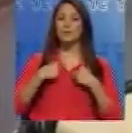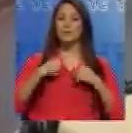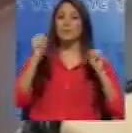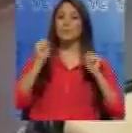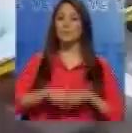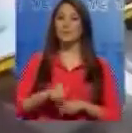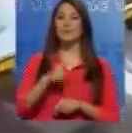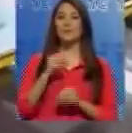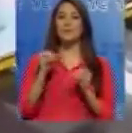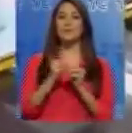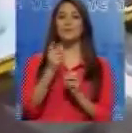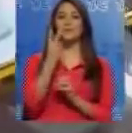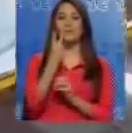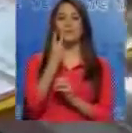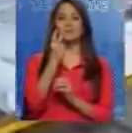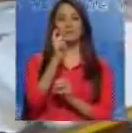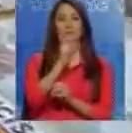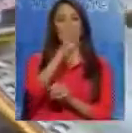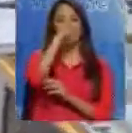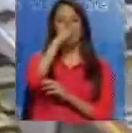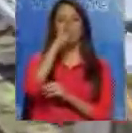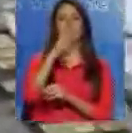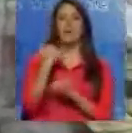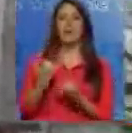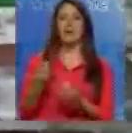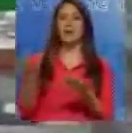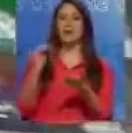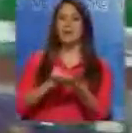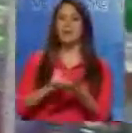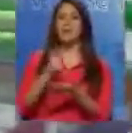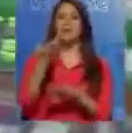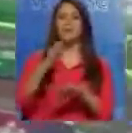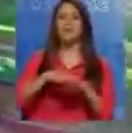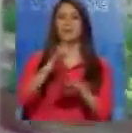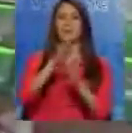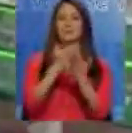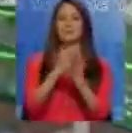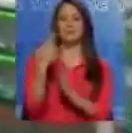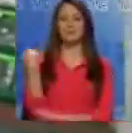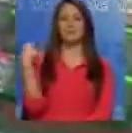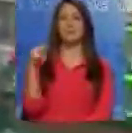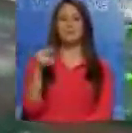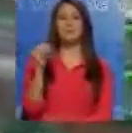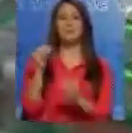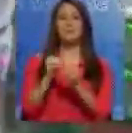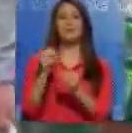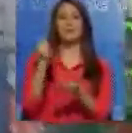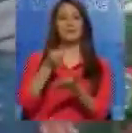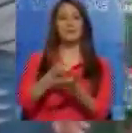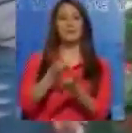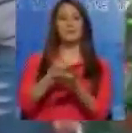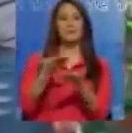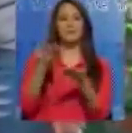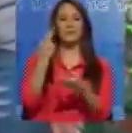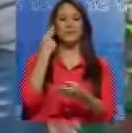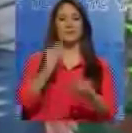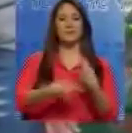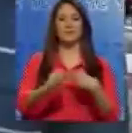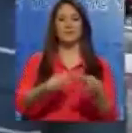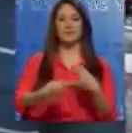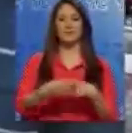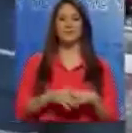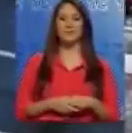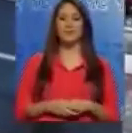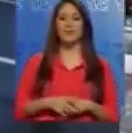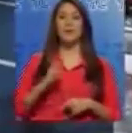posibilidad de ver a dos entidades. Es el dueño de esta librería católica que ya ha solicitado más productos. En el caso que es del